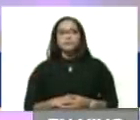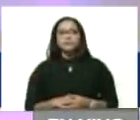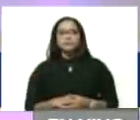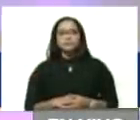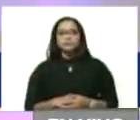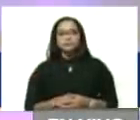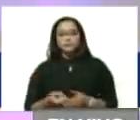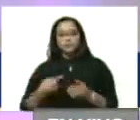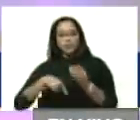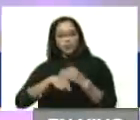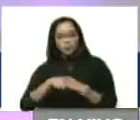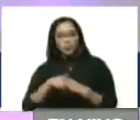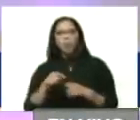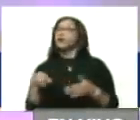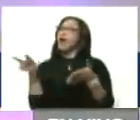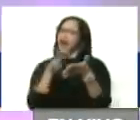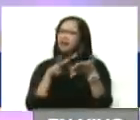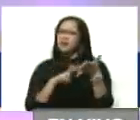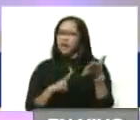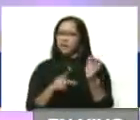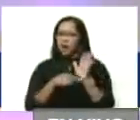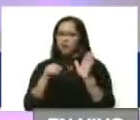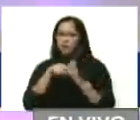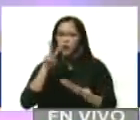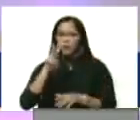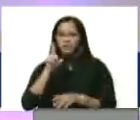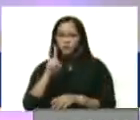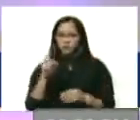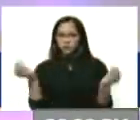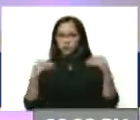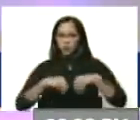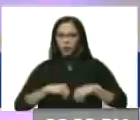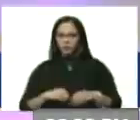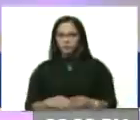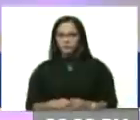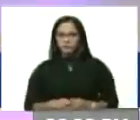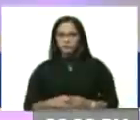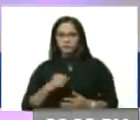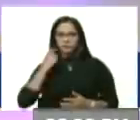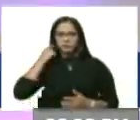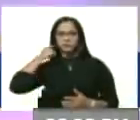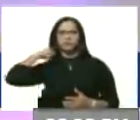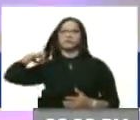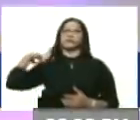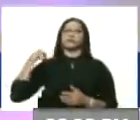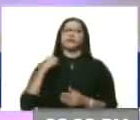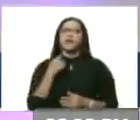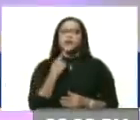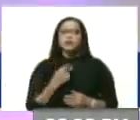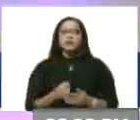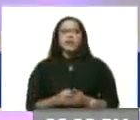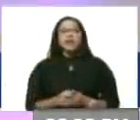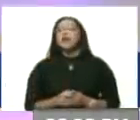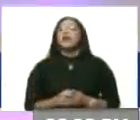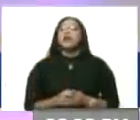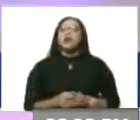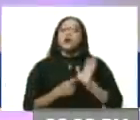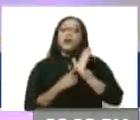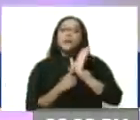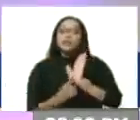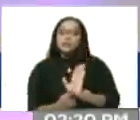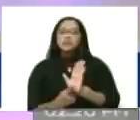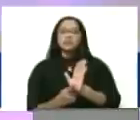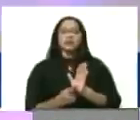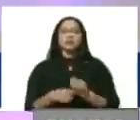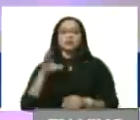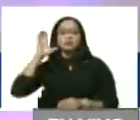Voy a permitirme leer el artículo 21 de este acuerdo. Establece que los representantes de